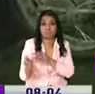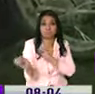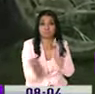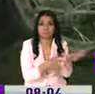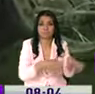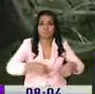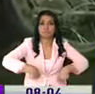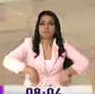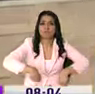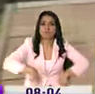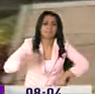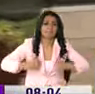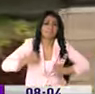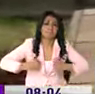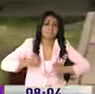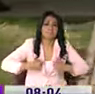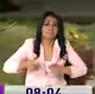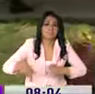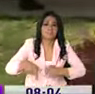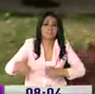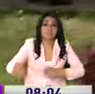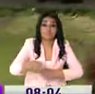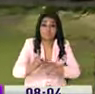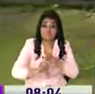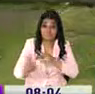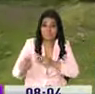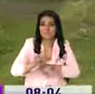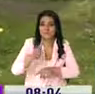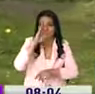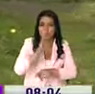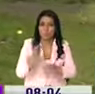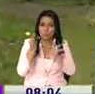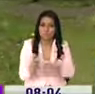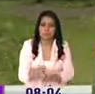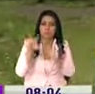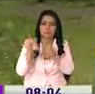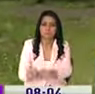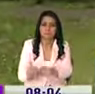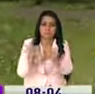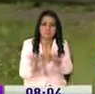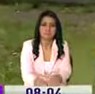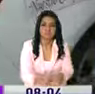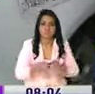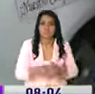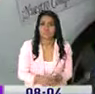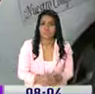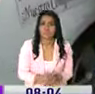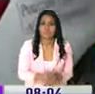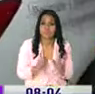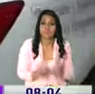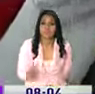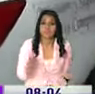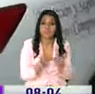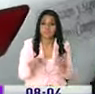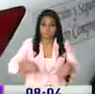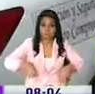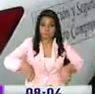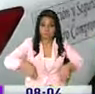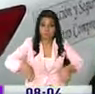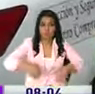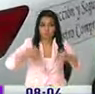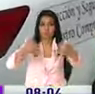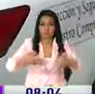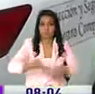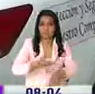la motocicleta, pero no lograron escapar. Fueron alcanzados por los uniformados. Al verificar los datos del vehículo, confirmaron que